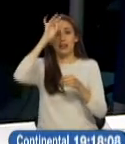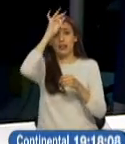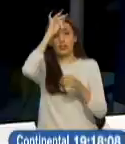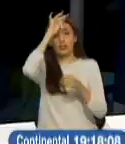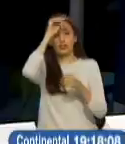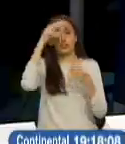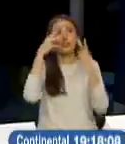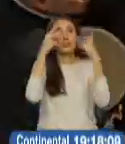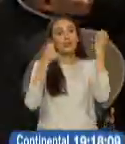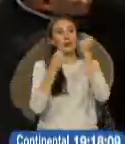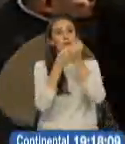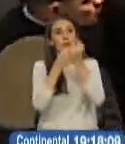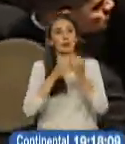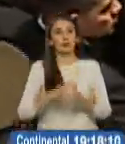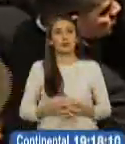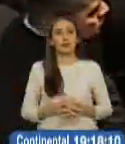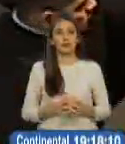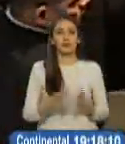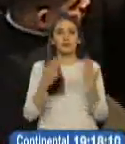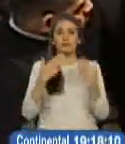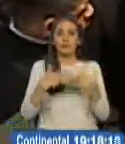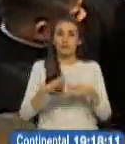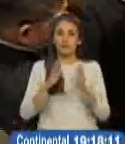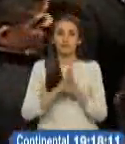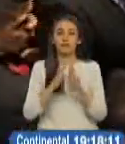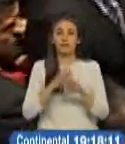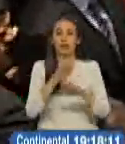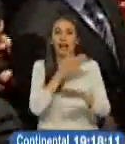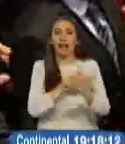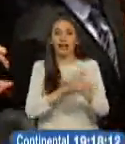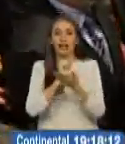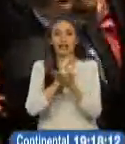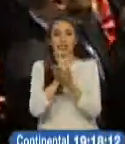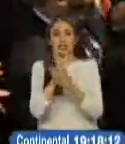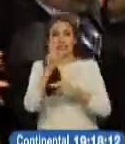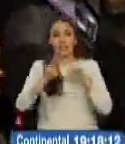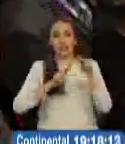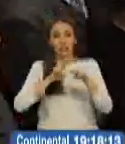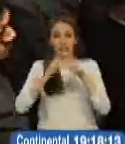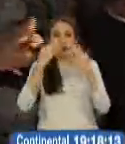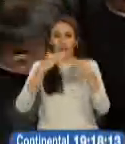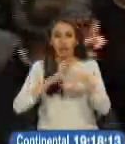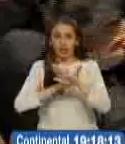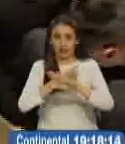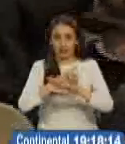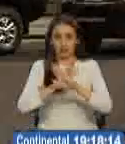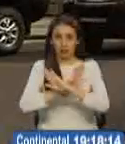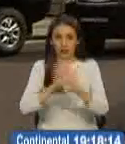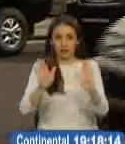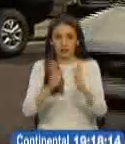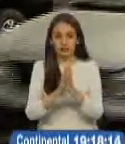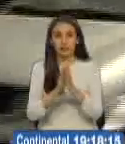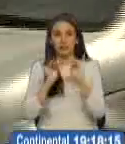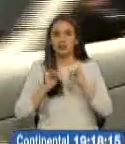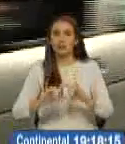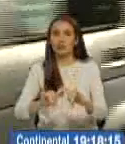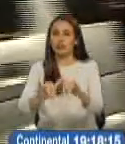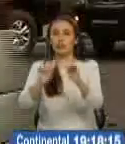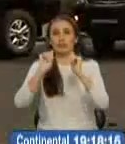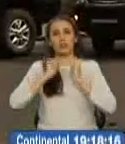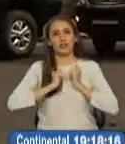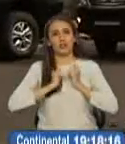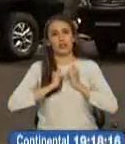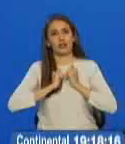apoyo. Tras ser ingresado minutos después de la ceremonia de cambio de mando, el exmandatario Rafael Correa continúa recuperándose